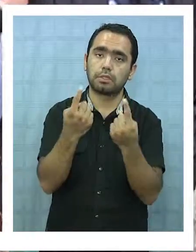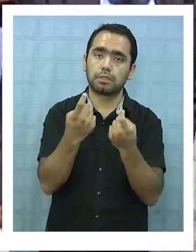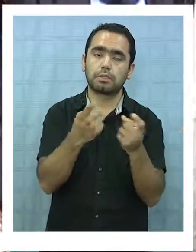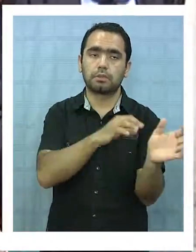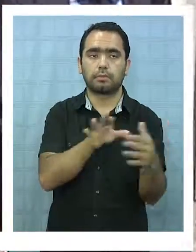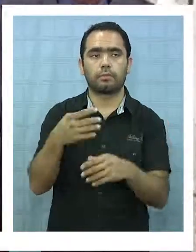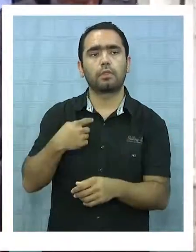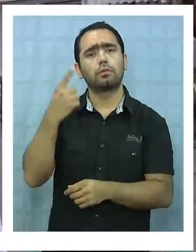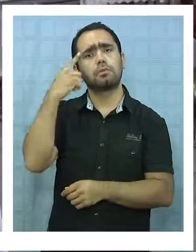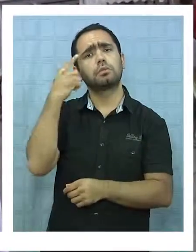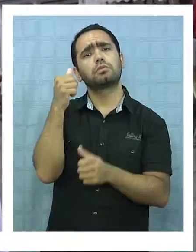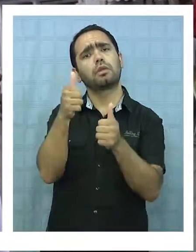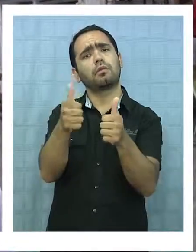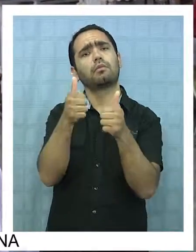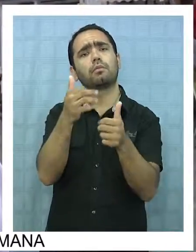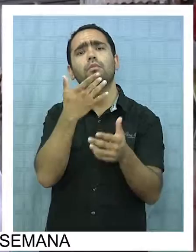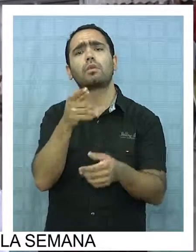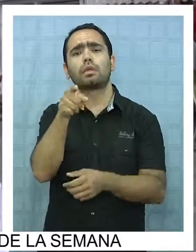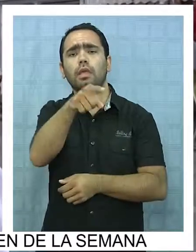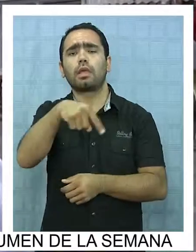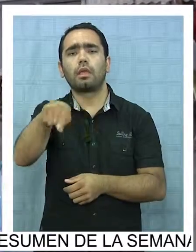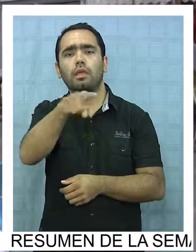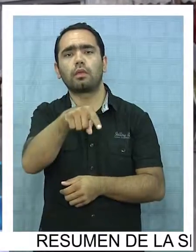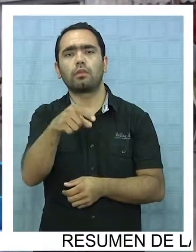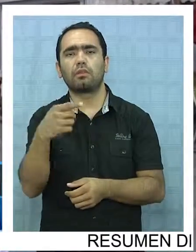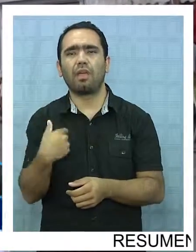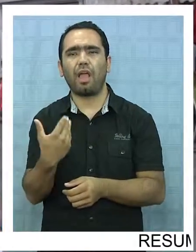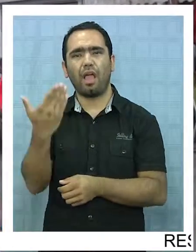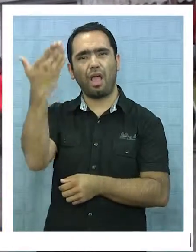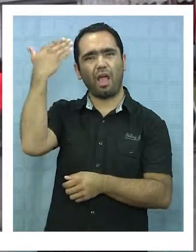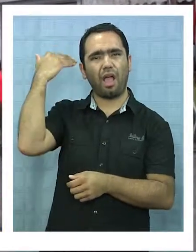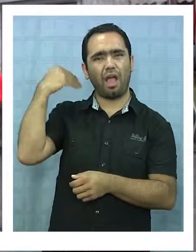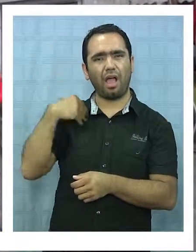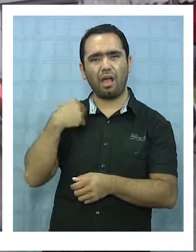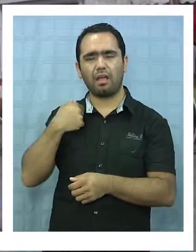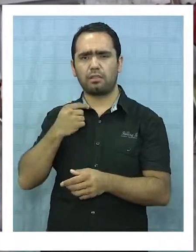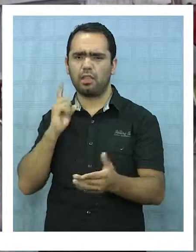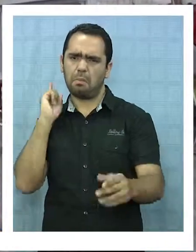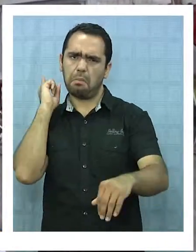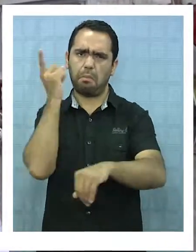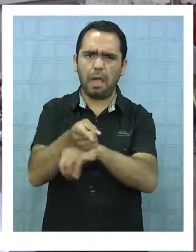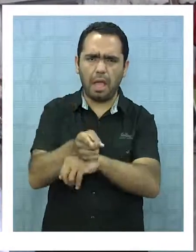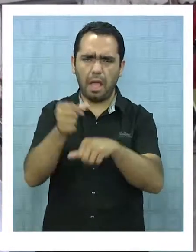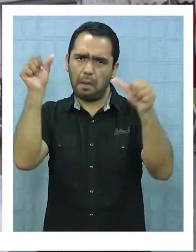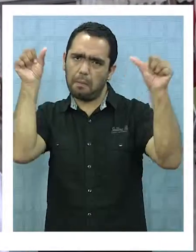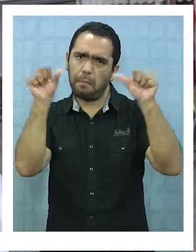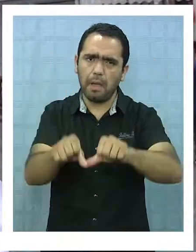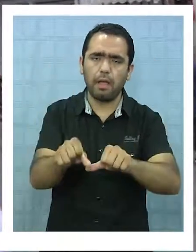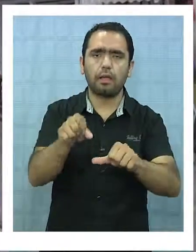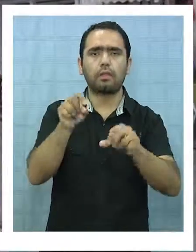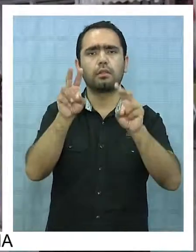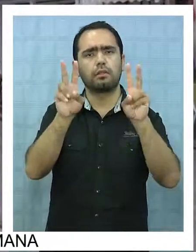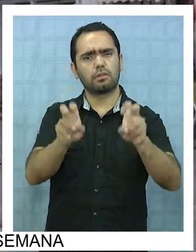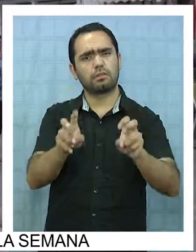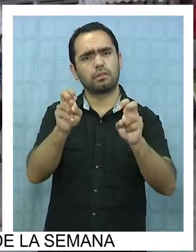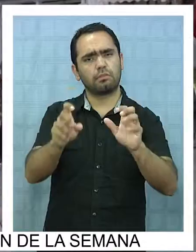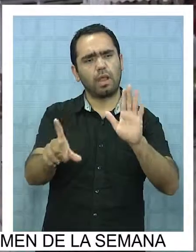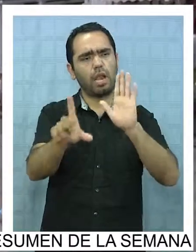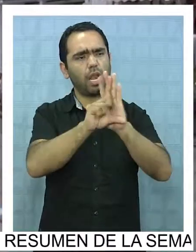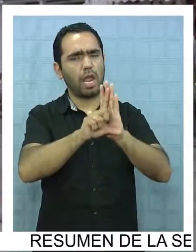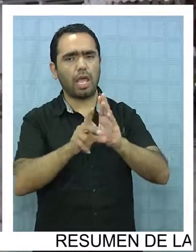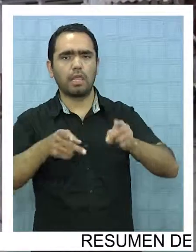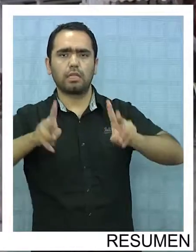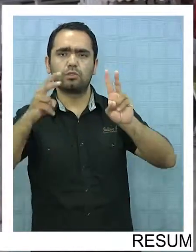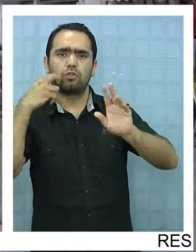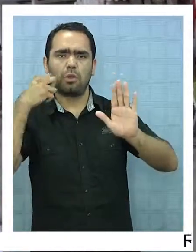positivo para el país que ellos dejen ese pasado autoritario, terrible, que está ligado a la violación de los derechos